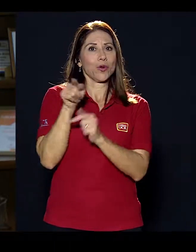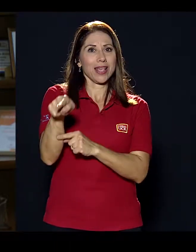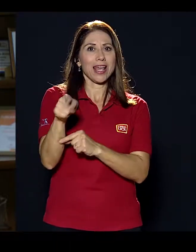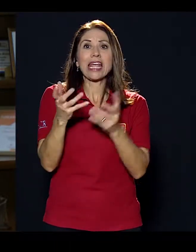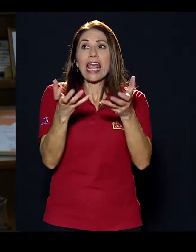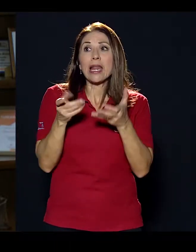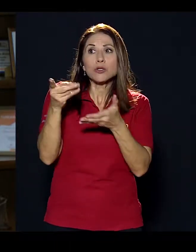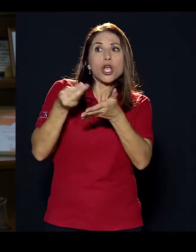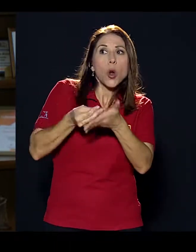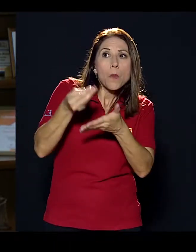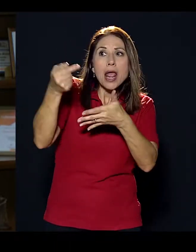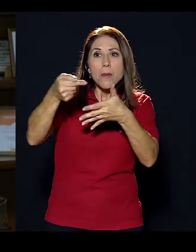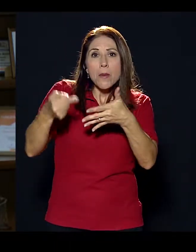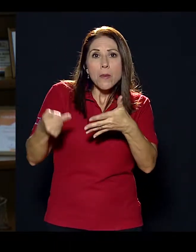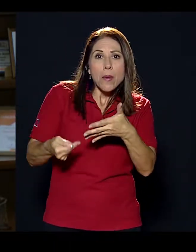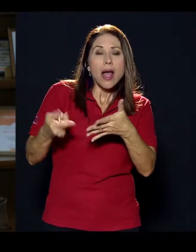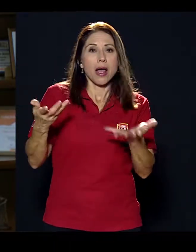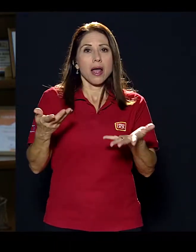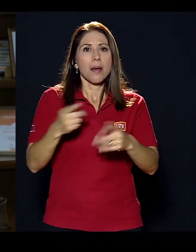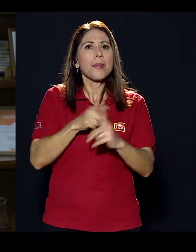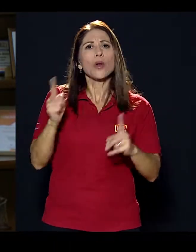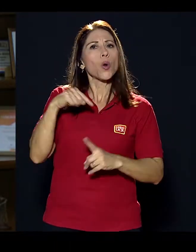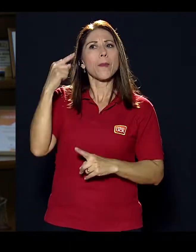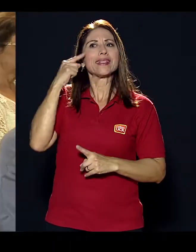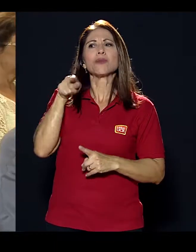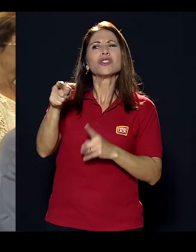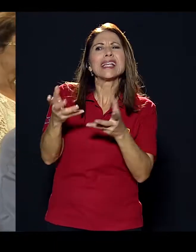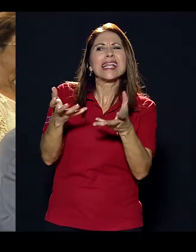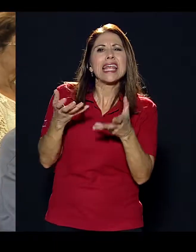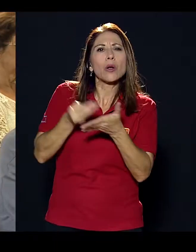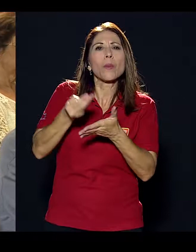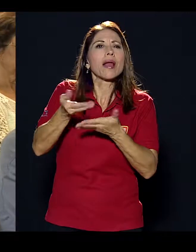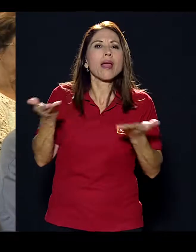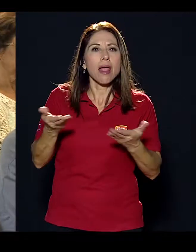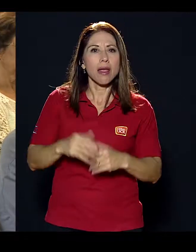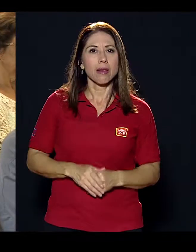compre esto, queremos que compre lo otro, sin pensar en qué es lo que usted quiere comprar.